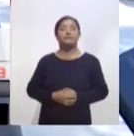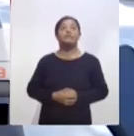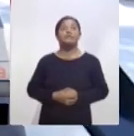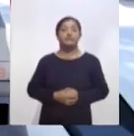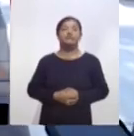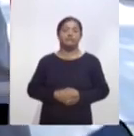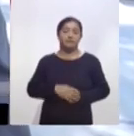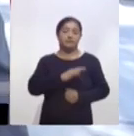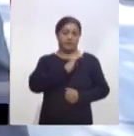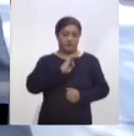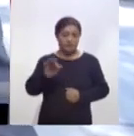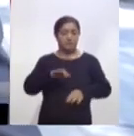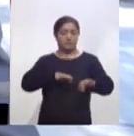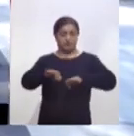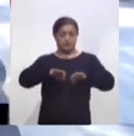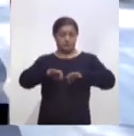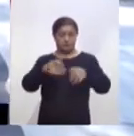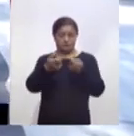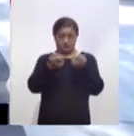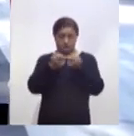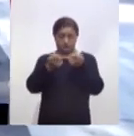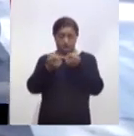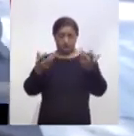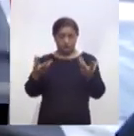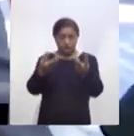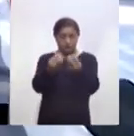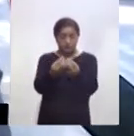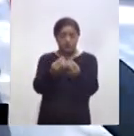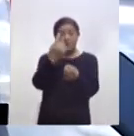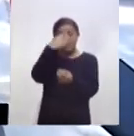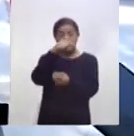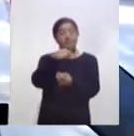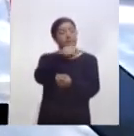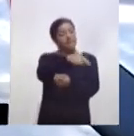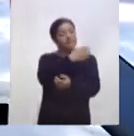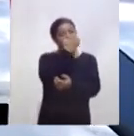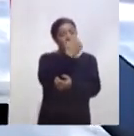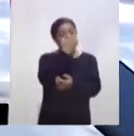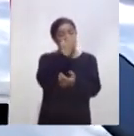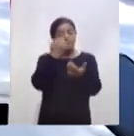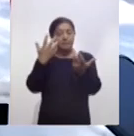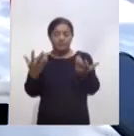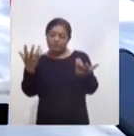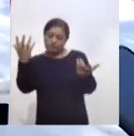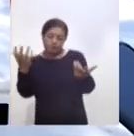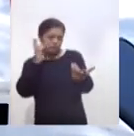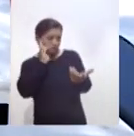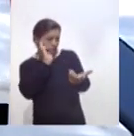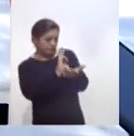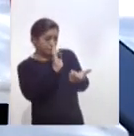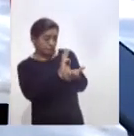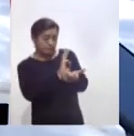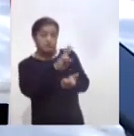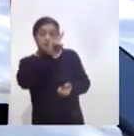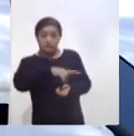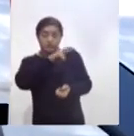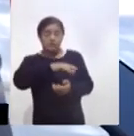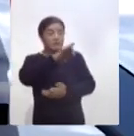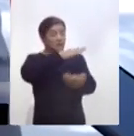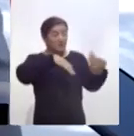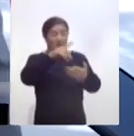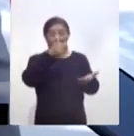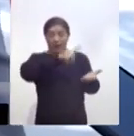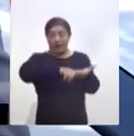operativo para que las escuelas estén a buen resguardo, a que todos los valores que tenemos